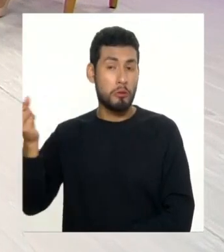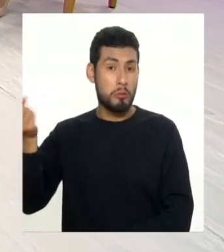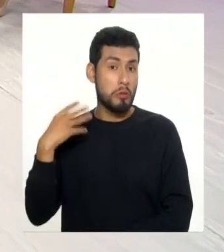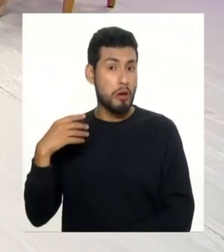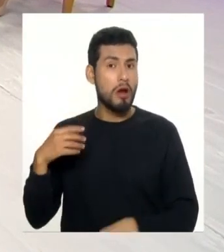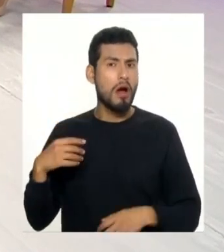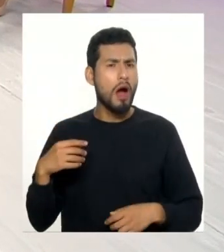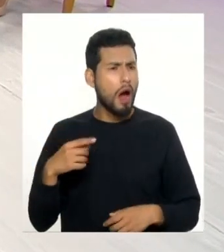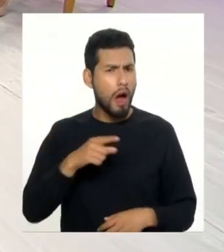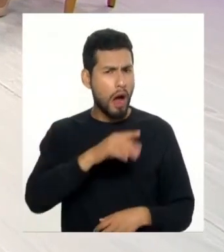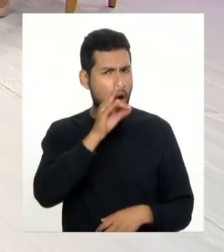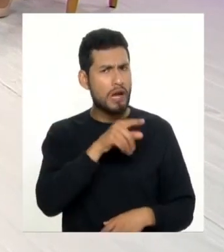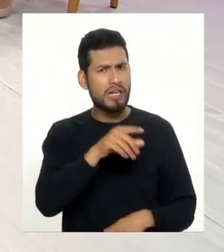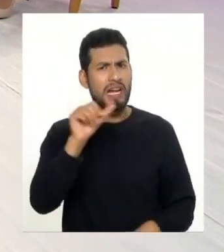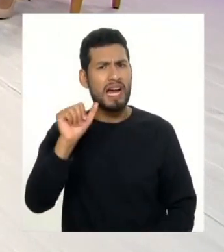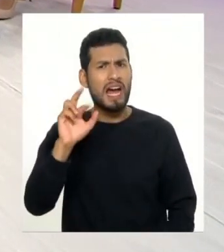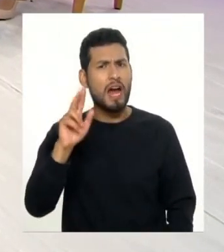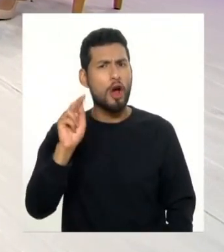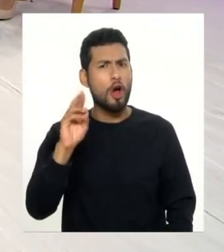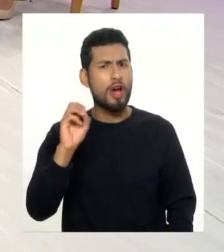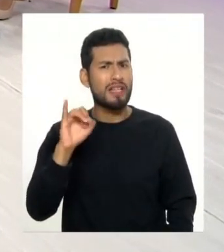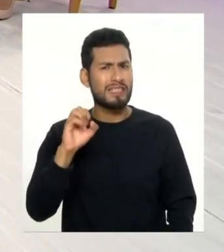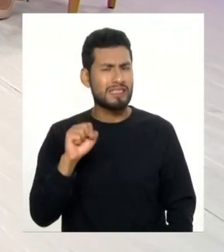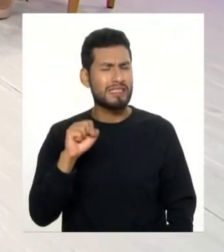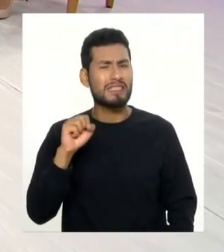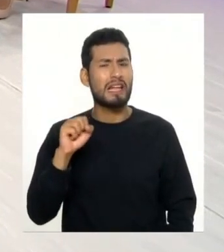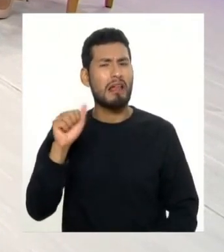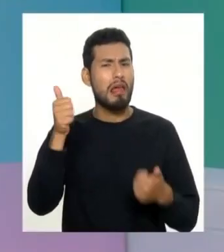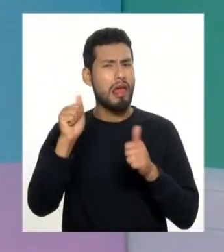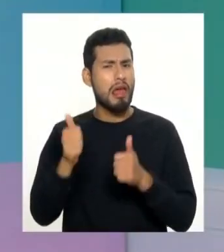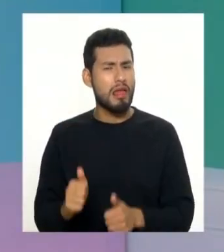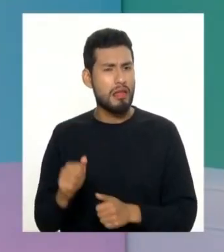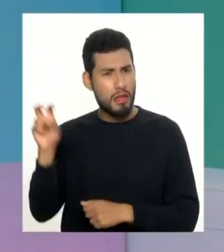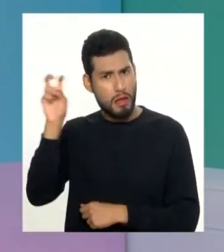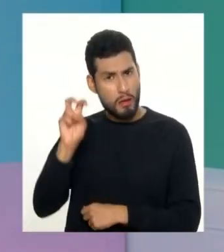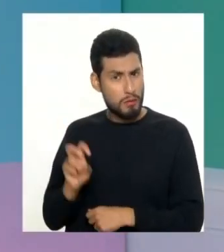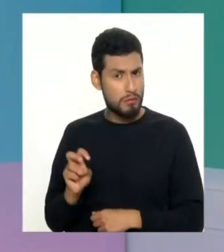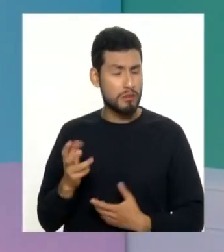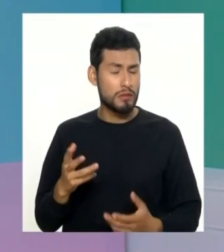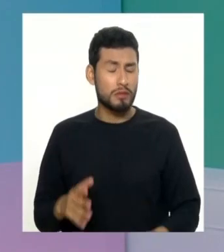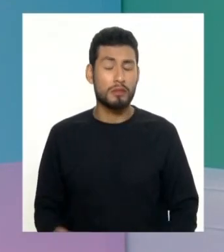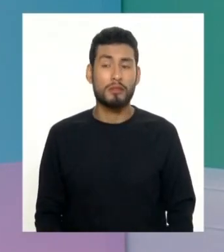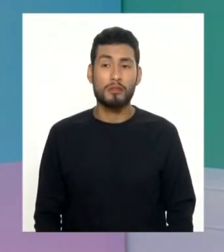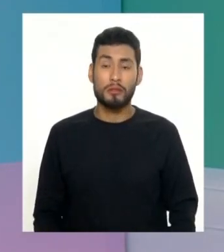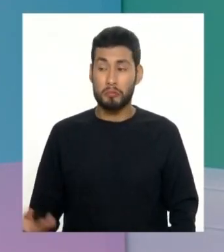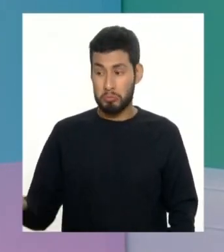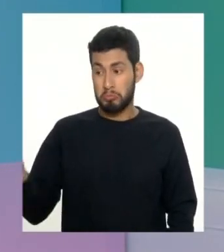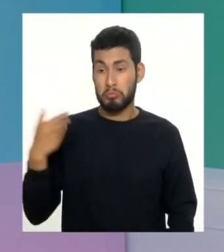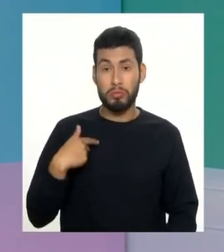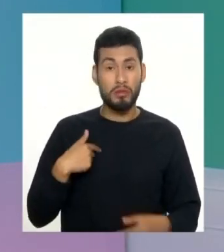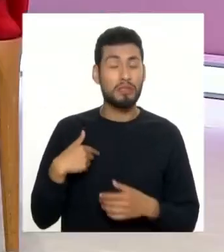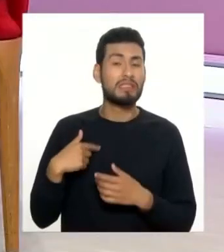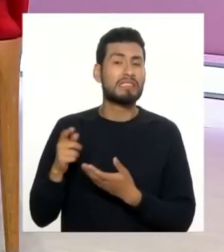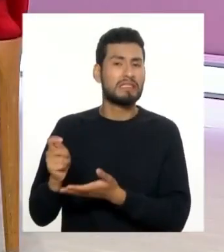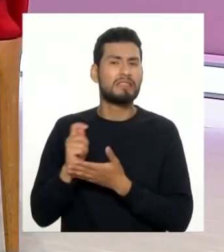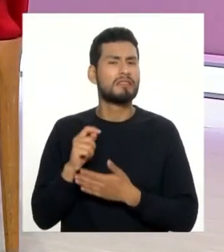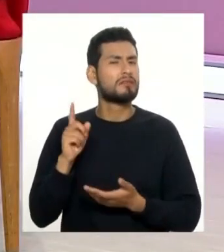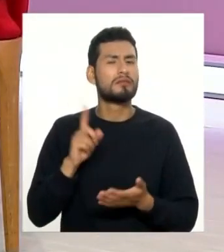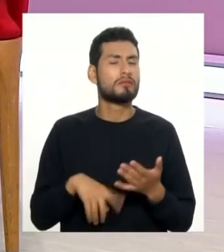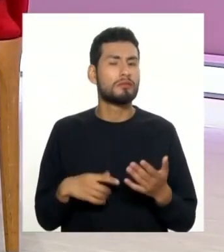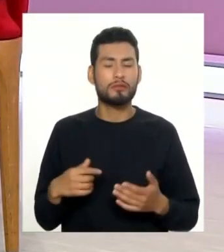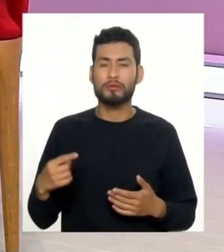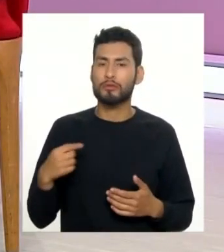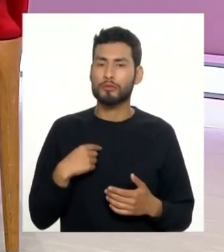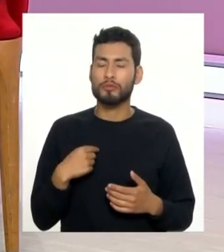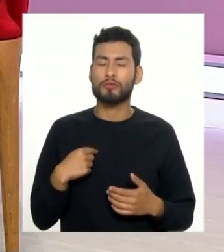diagnosticó que tenía artrosis degenerativa en la columna, ¿no? Entonces me dio un tratamiento de que solamente podía